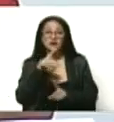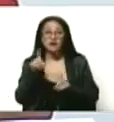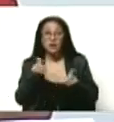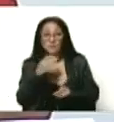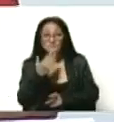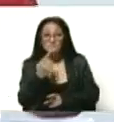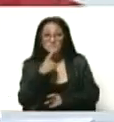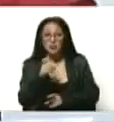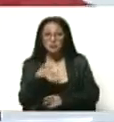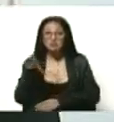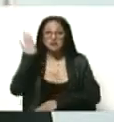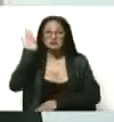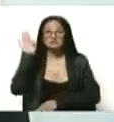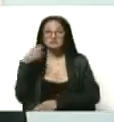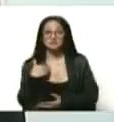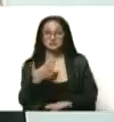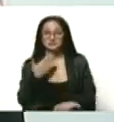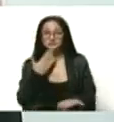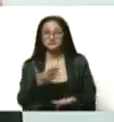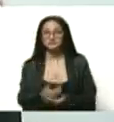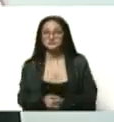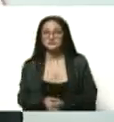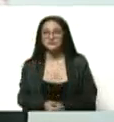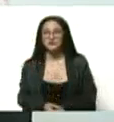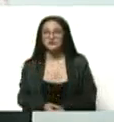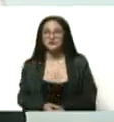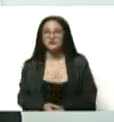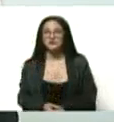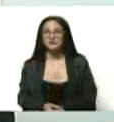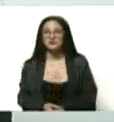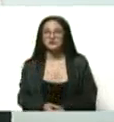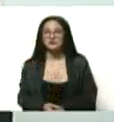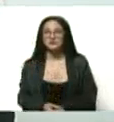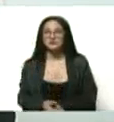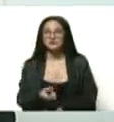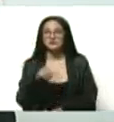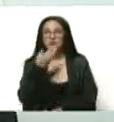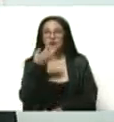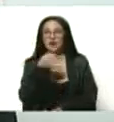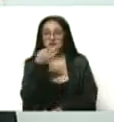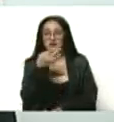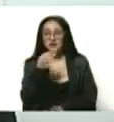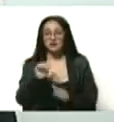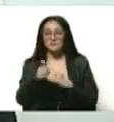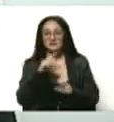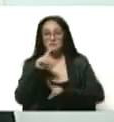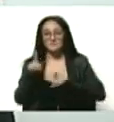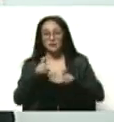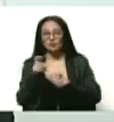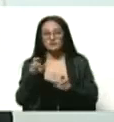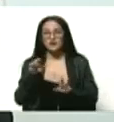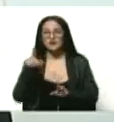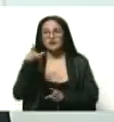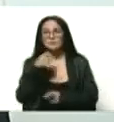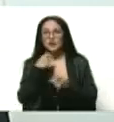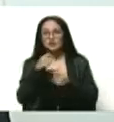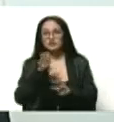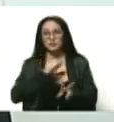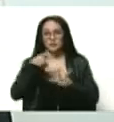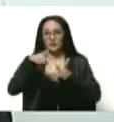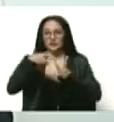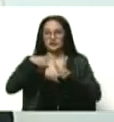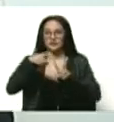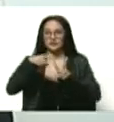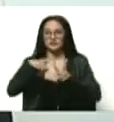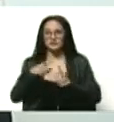mucho. Buenas tardes. Iniciamos el ciclo de preguntas con Melanie Castillo por Venezolana de Televisión. Muy buenas